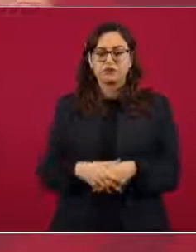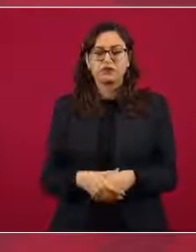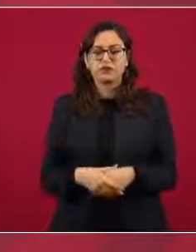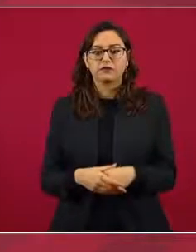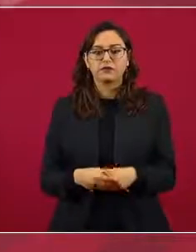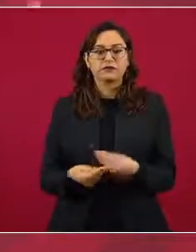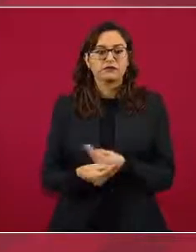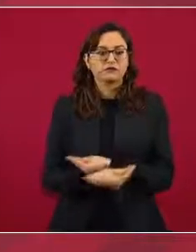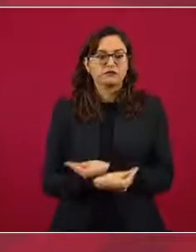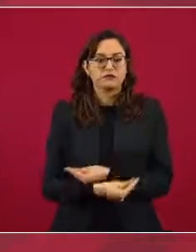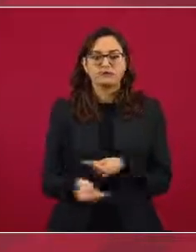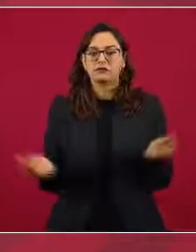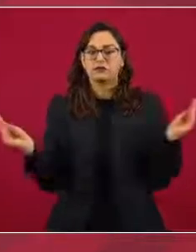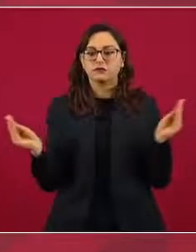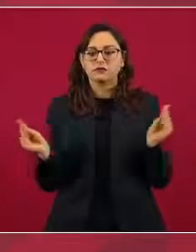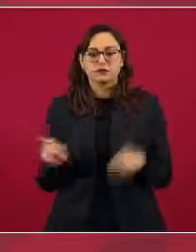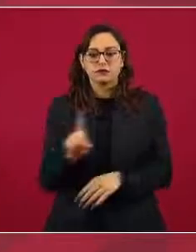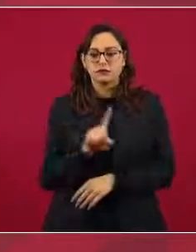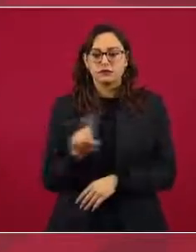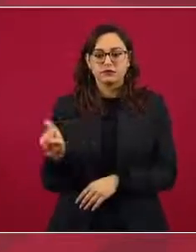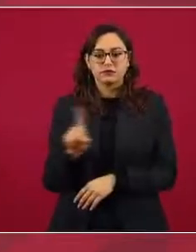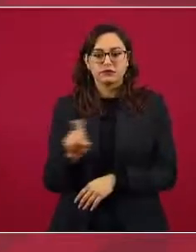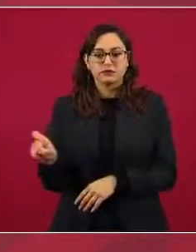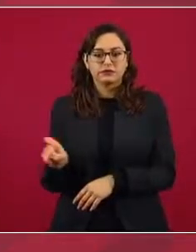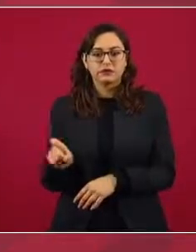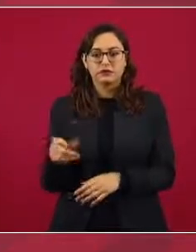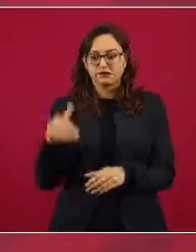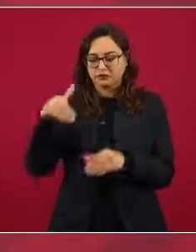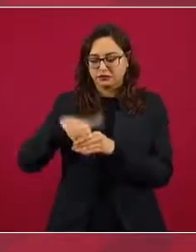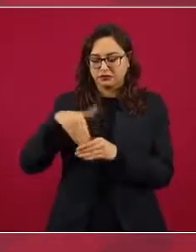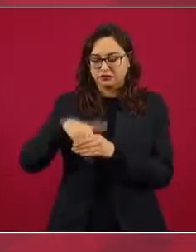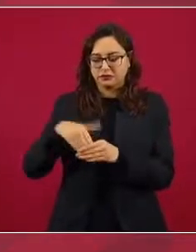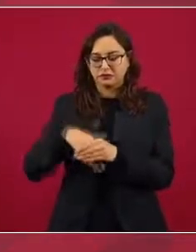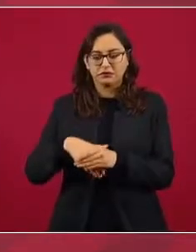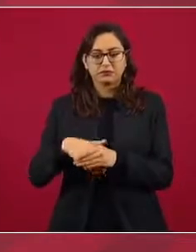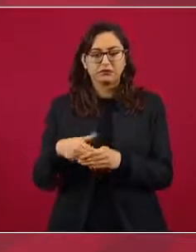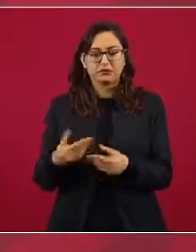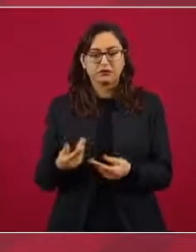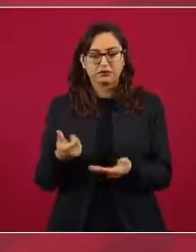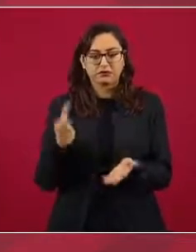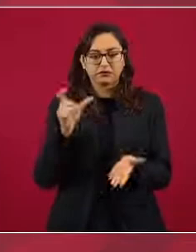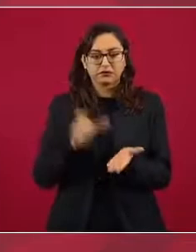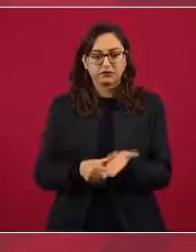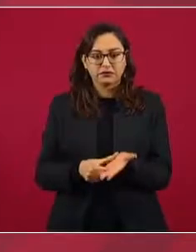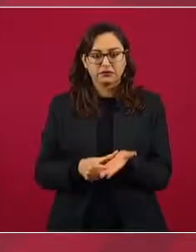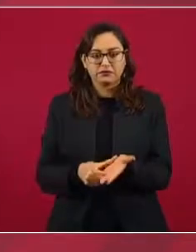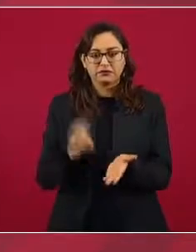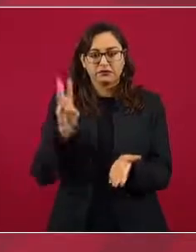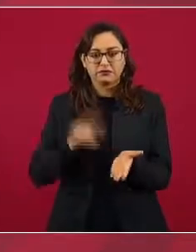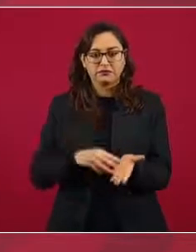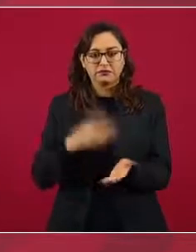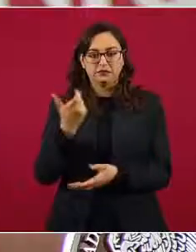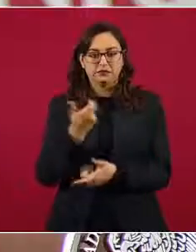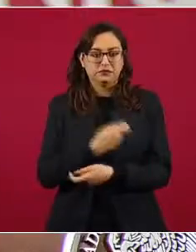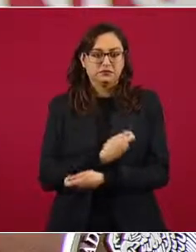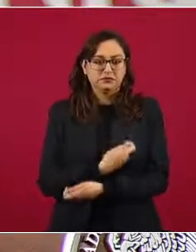Distribuían en el país 100 carteras con una identificación y 3,000 pesos.